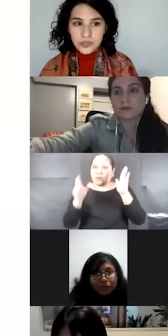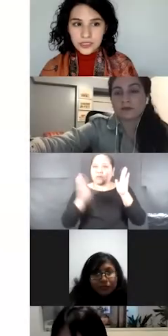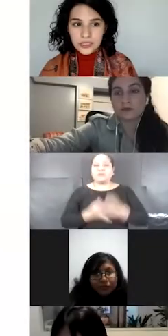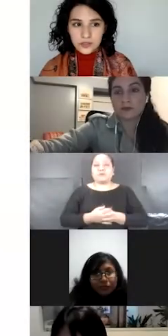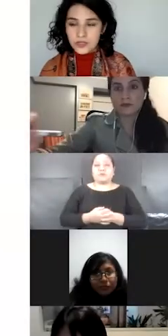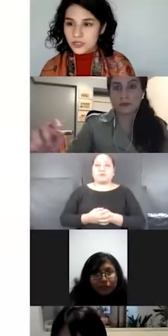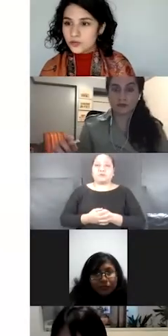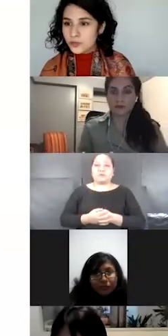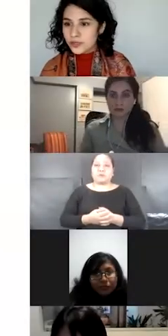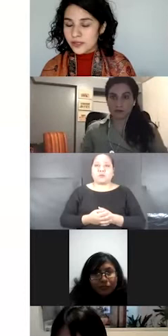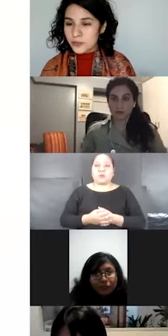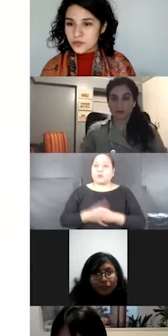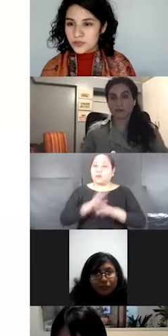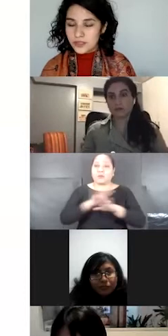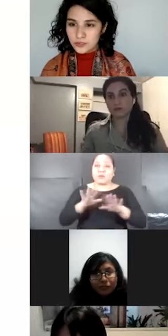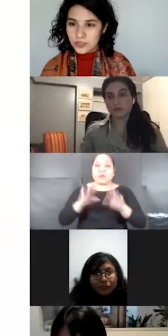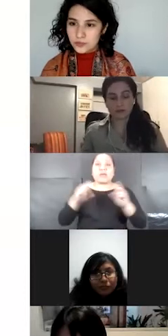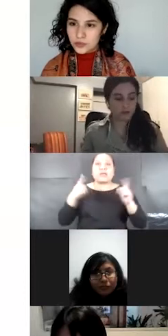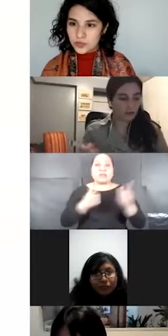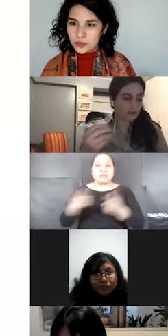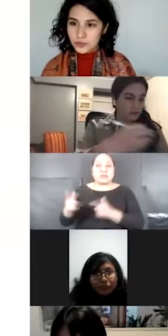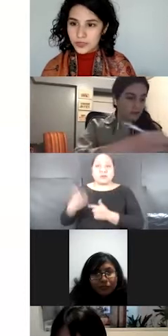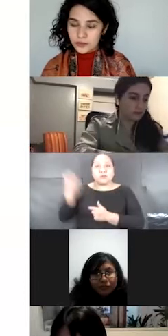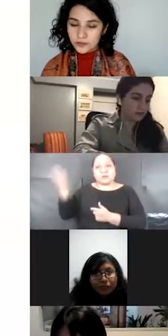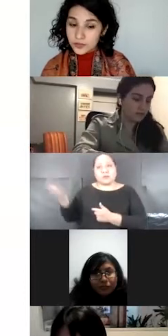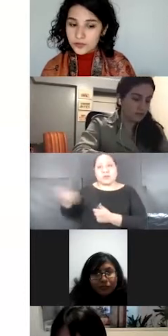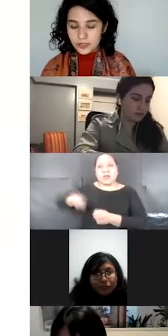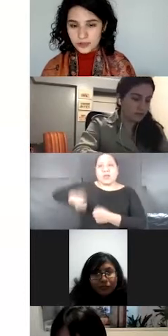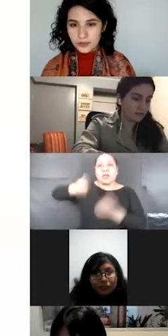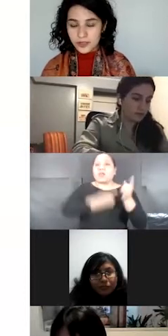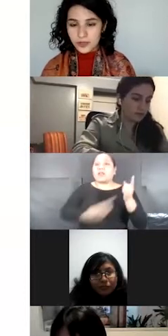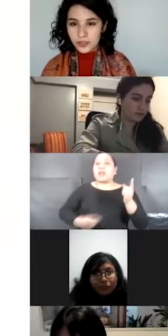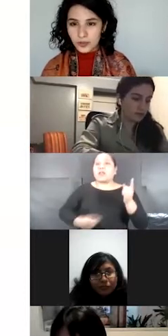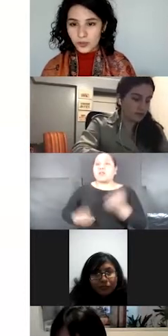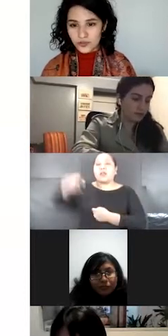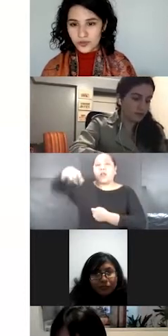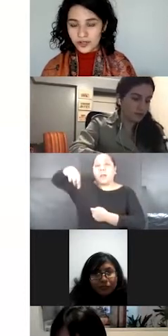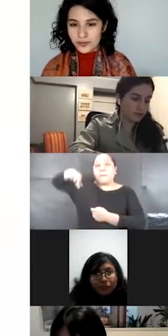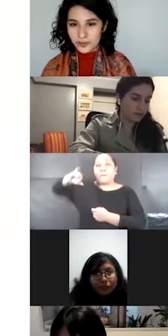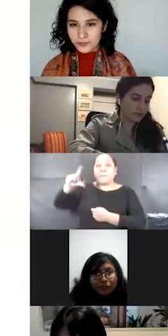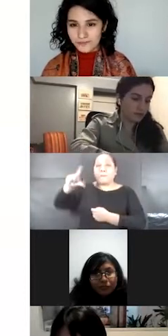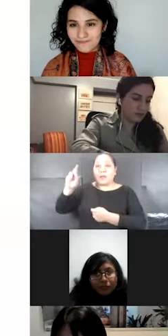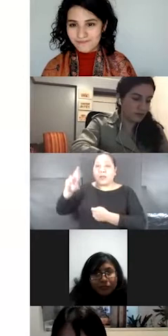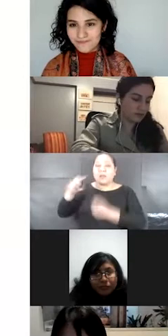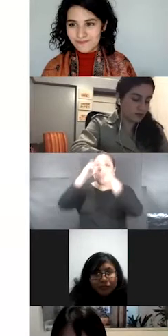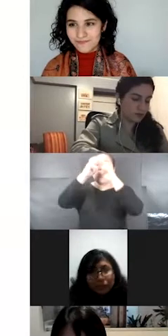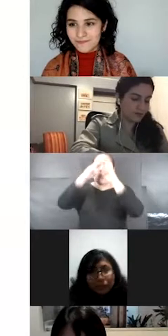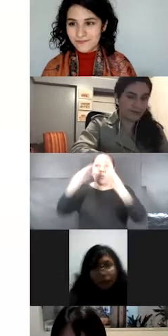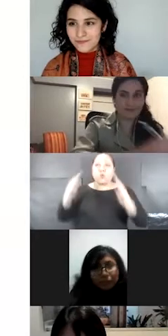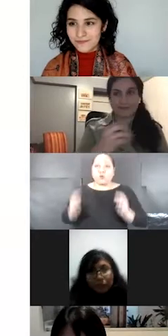Sí, entonces eso sería todo. Voy a dar paso a la directora del museo, Pilar Riofrío, quien va a dar una introducción al evento.